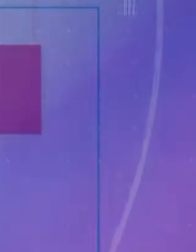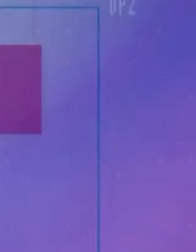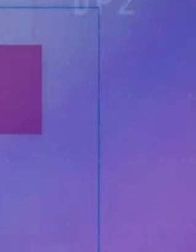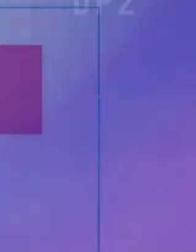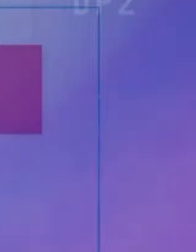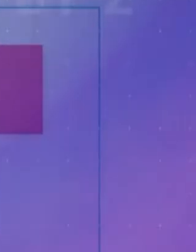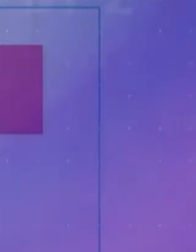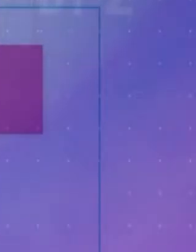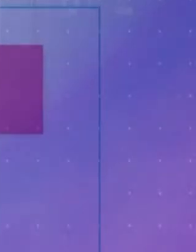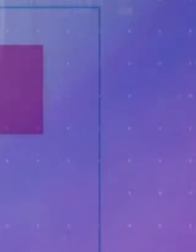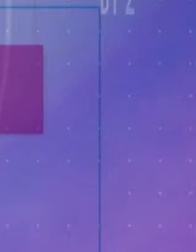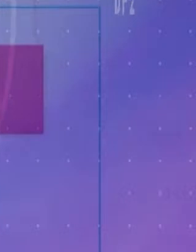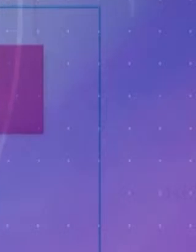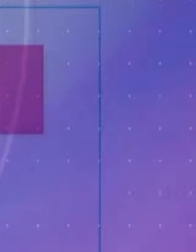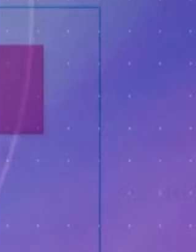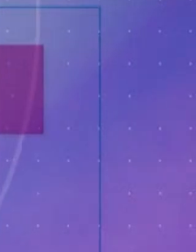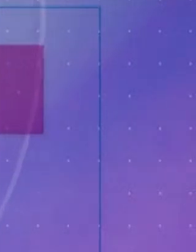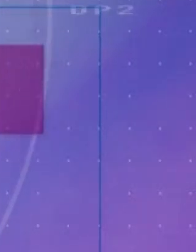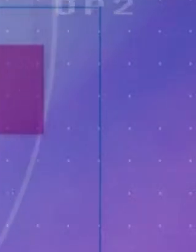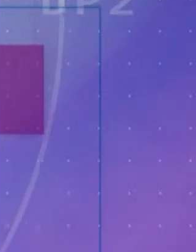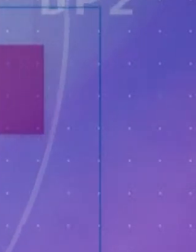them very inexpensive.